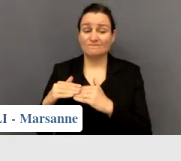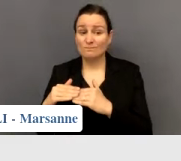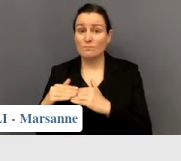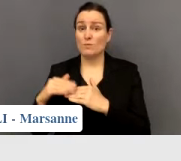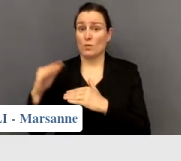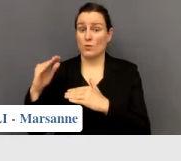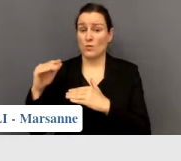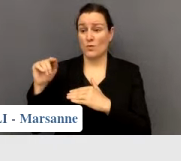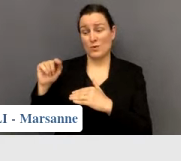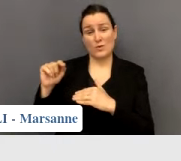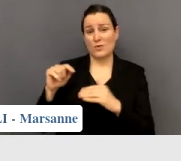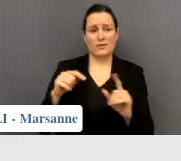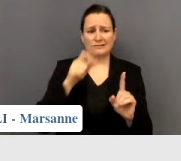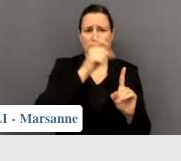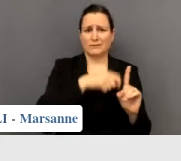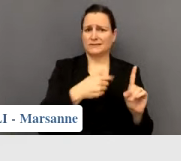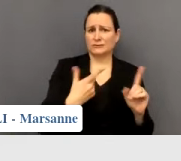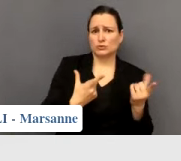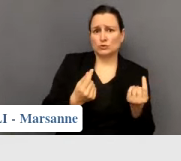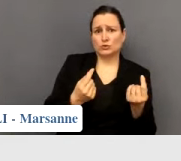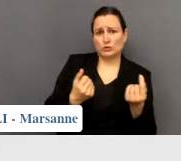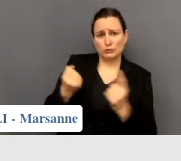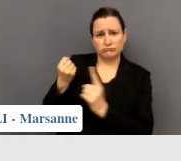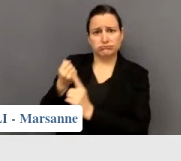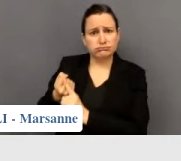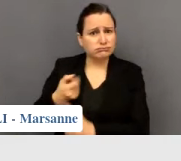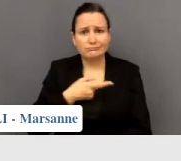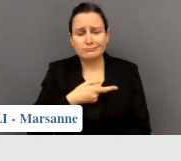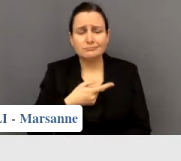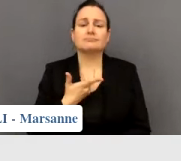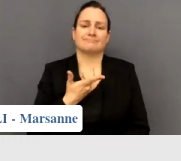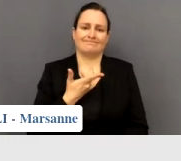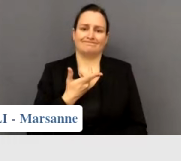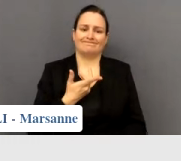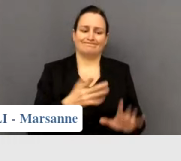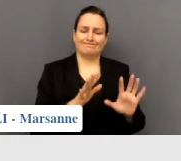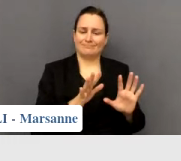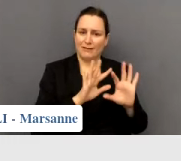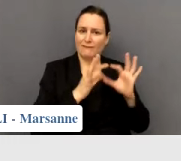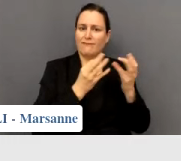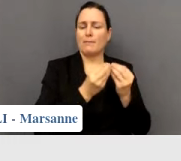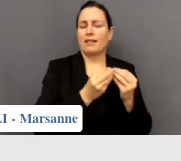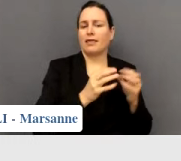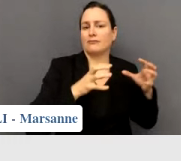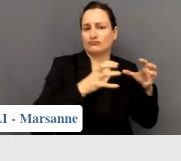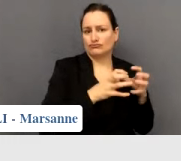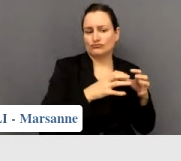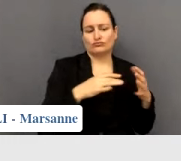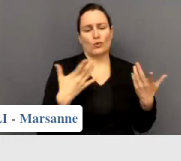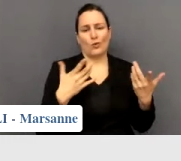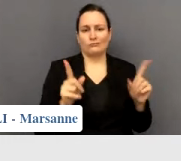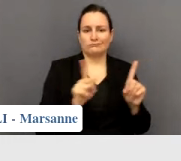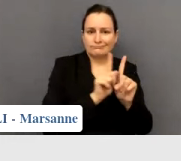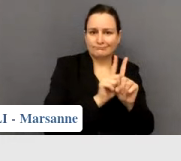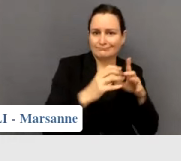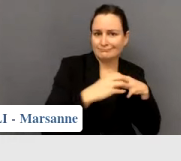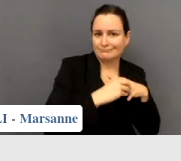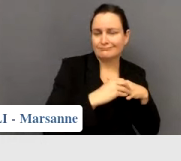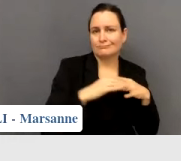actual y el resto es otro familiar, familiar de pareja o expareja u otros, allegados,